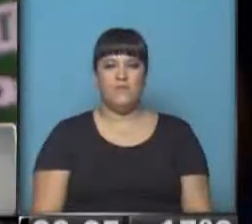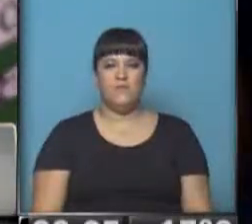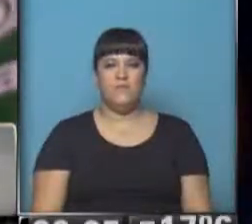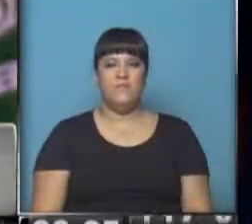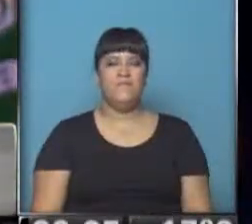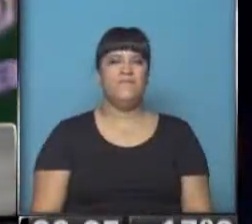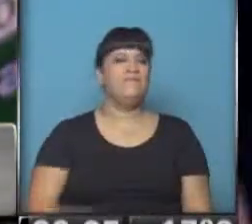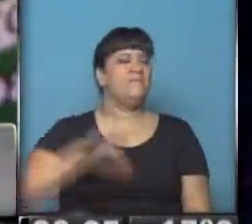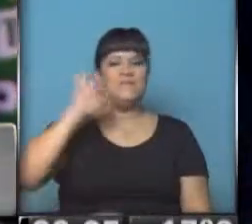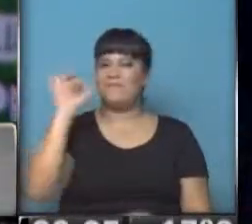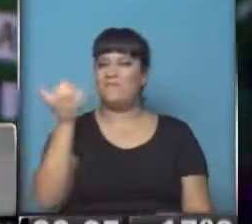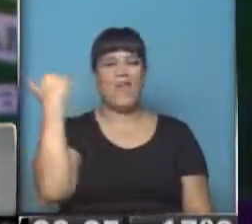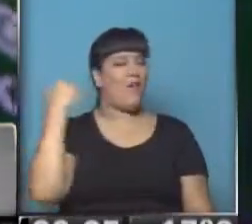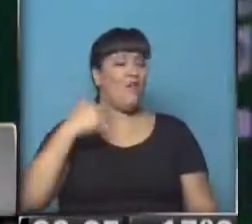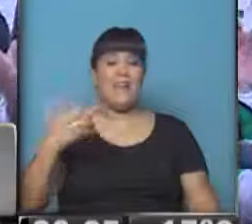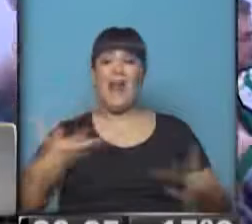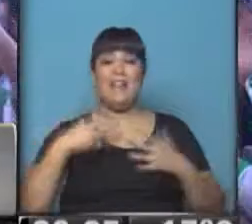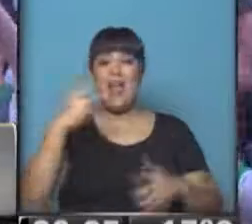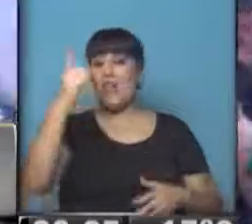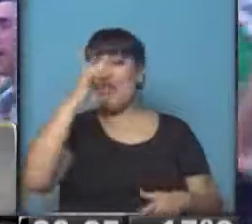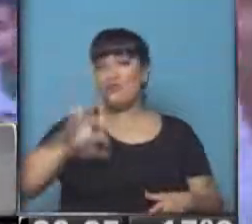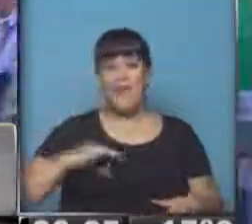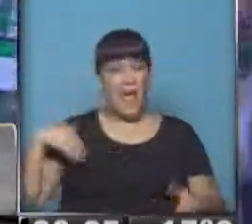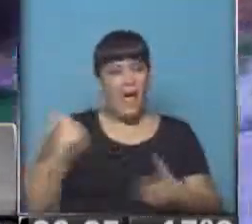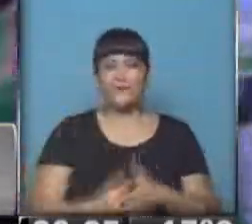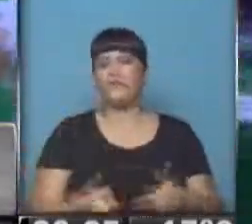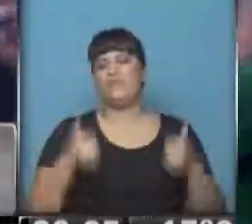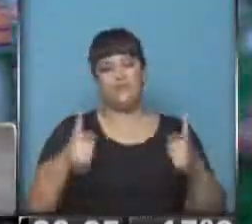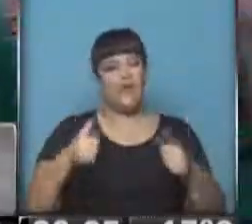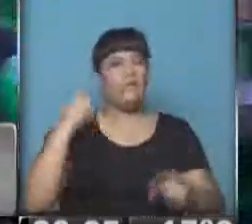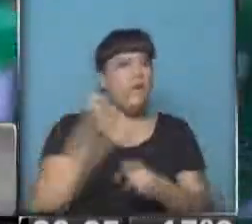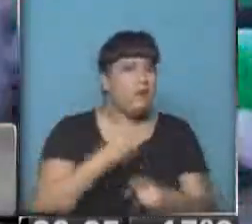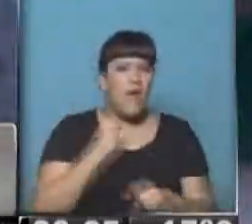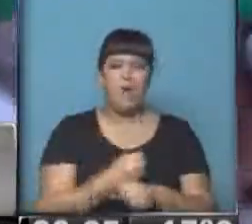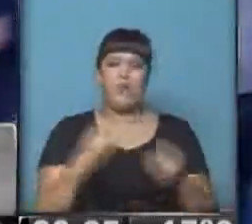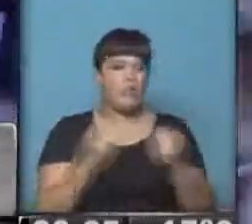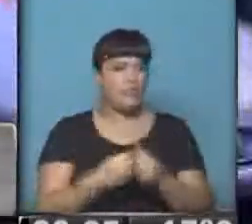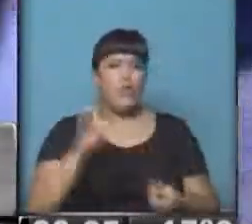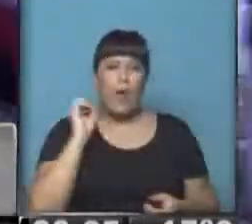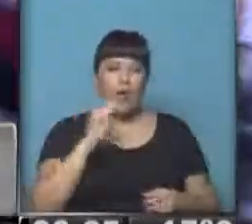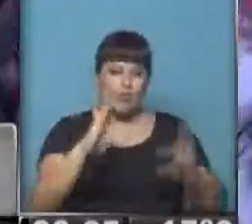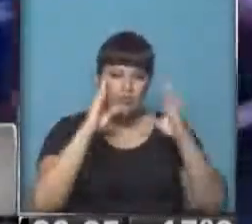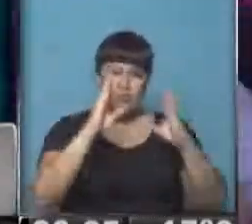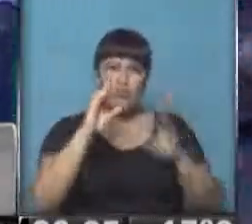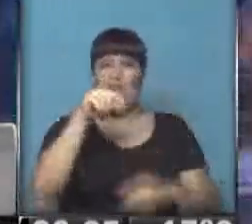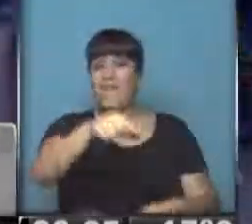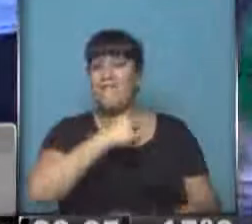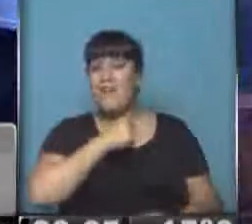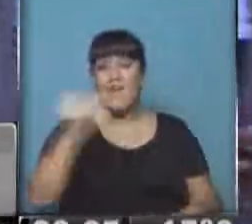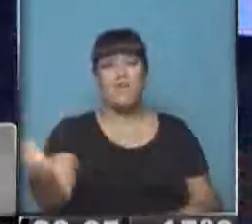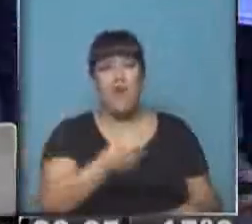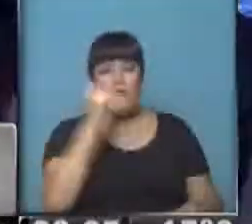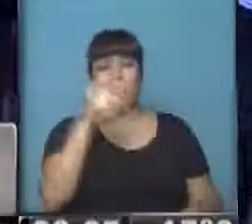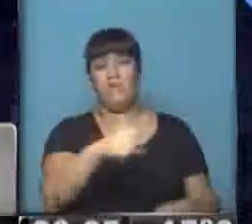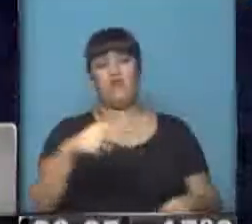Mejor alegría que pudimos tener en 12 años. Lo merecemos porque trabajamos mucho para el club y porque queremos este club de los socios.